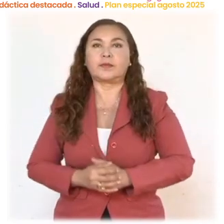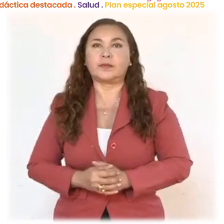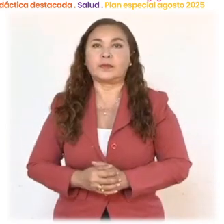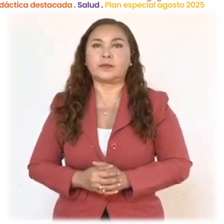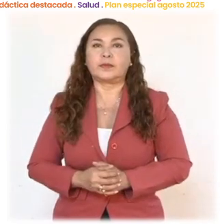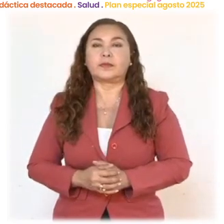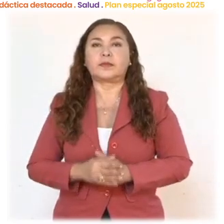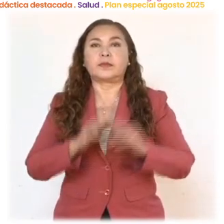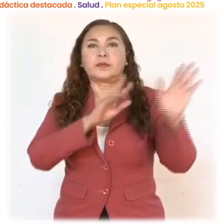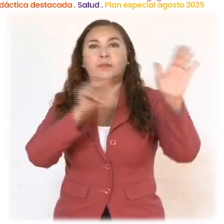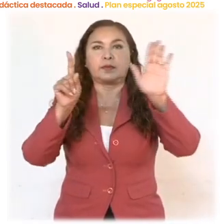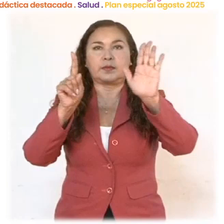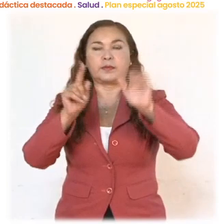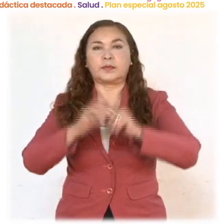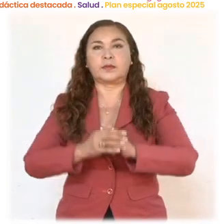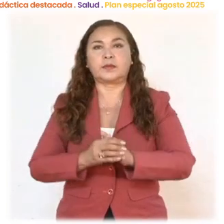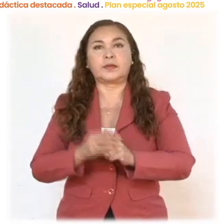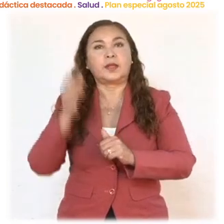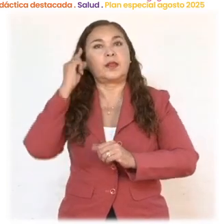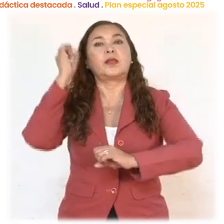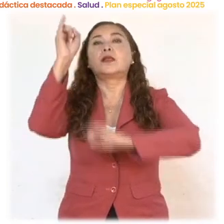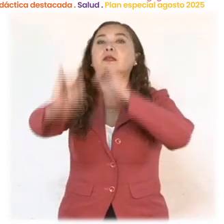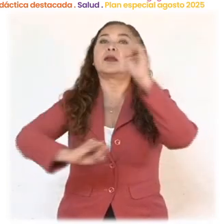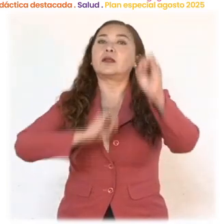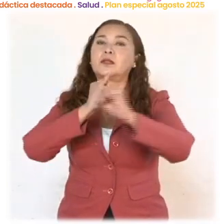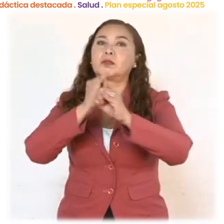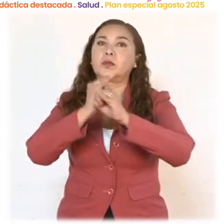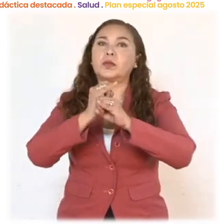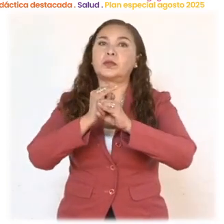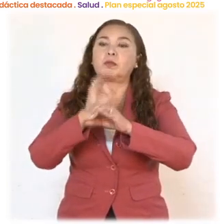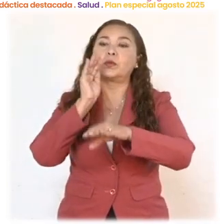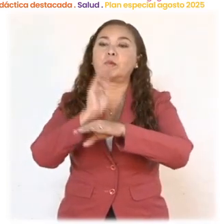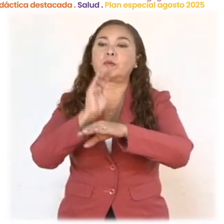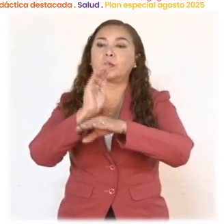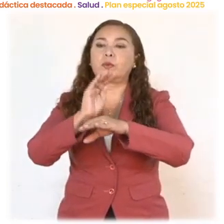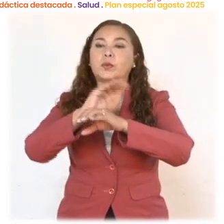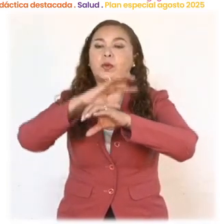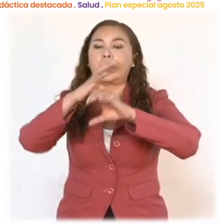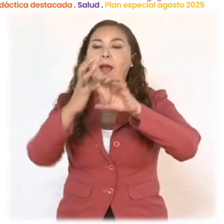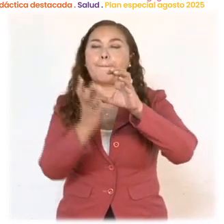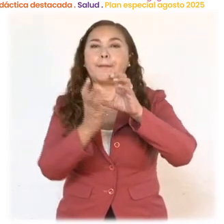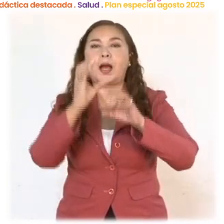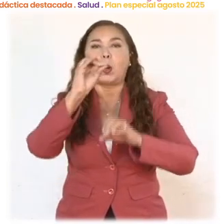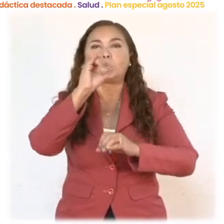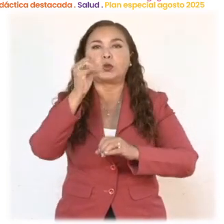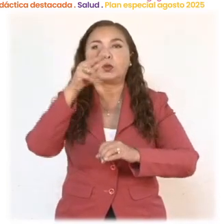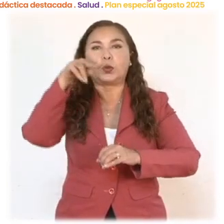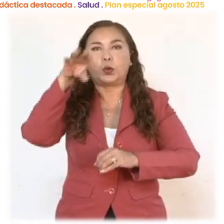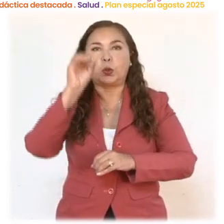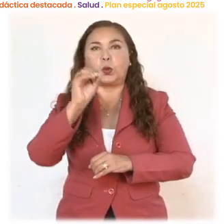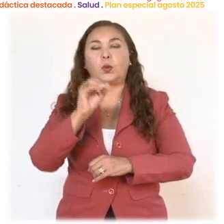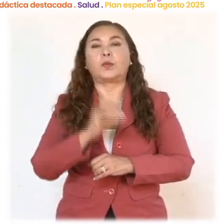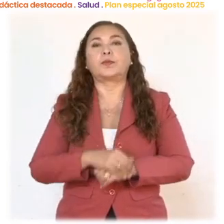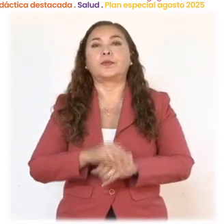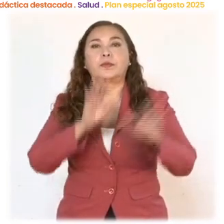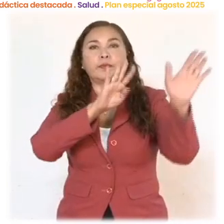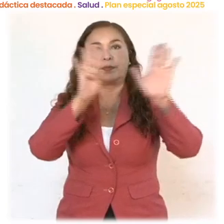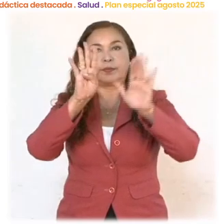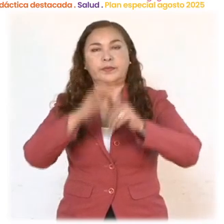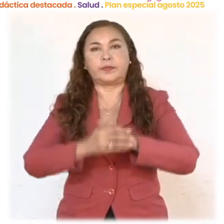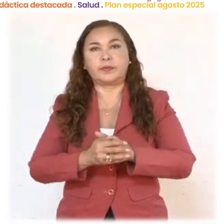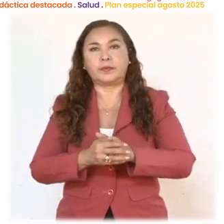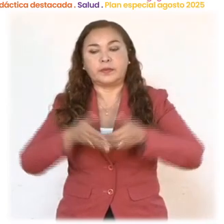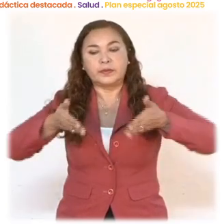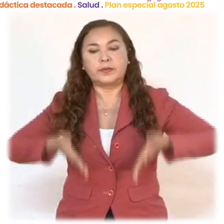1960 día 16 Internacional de la preservación de la capa de ozono día